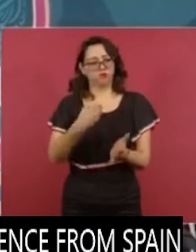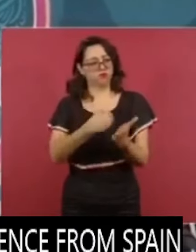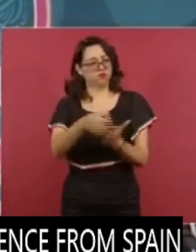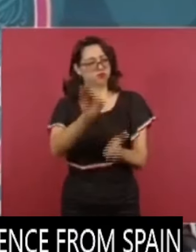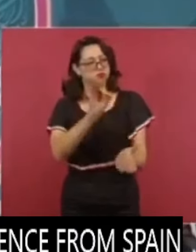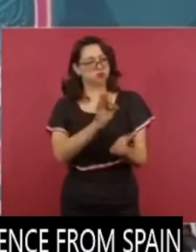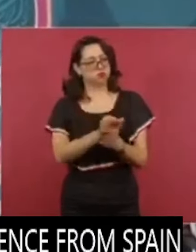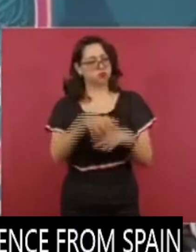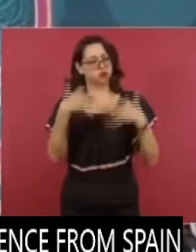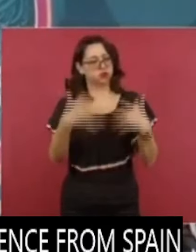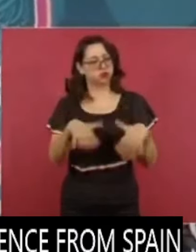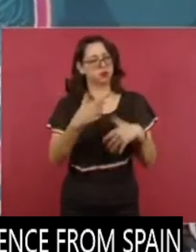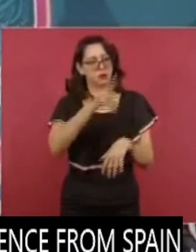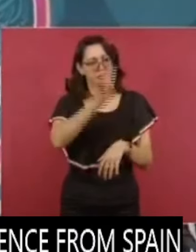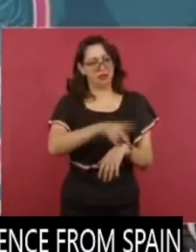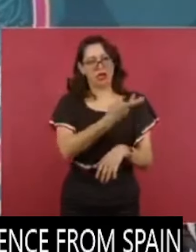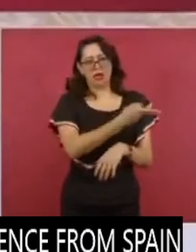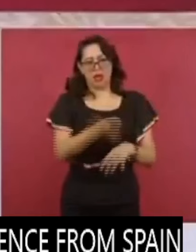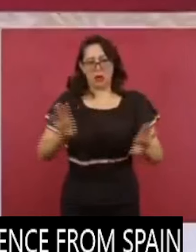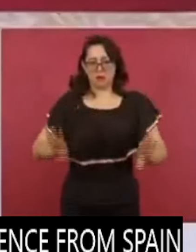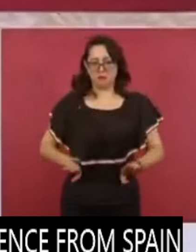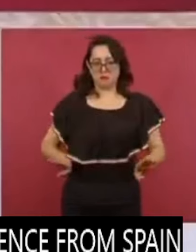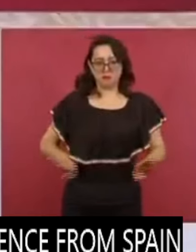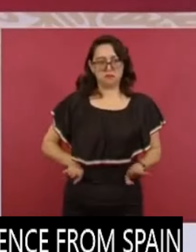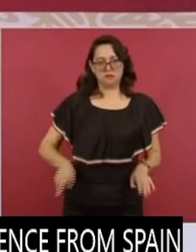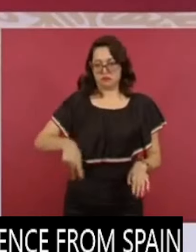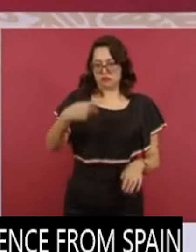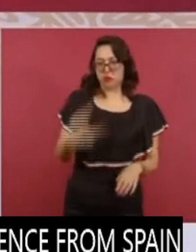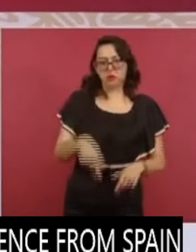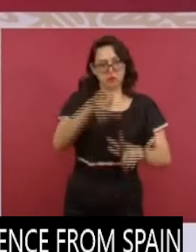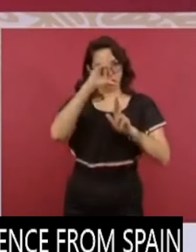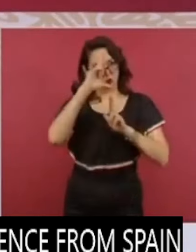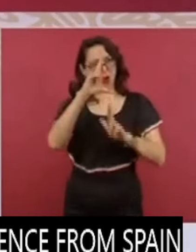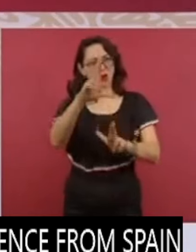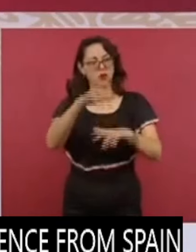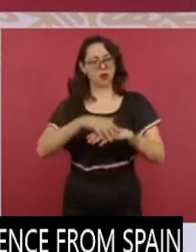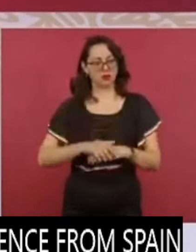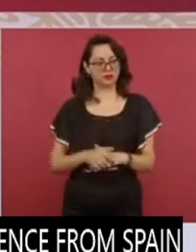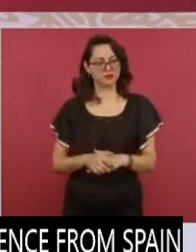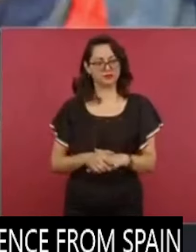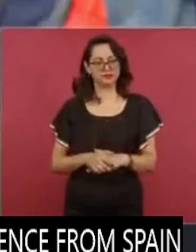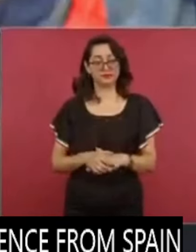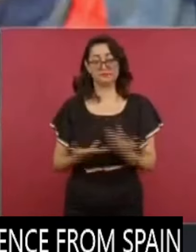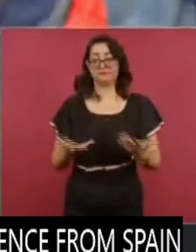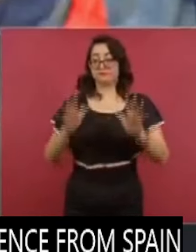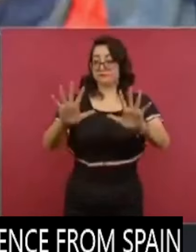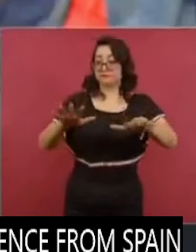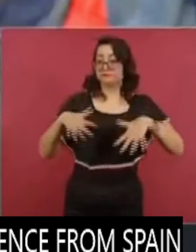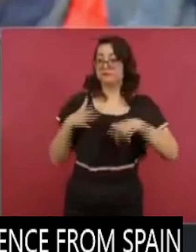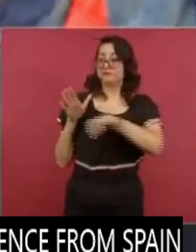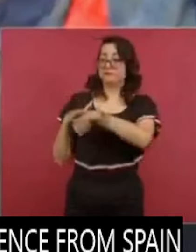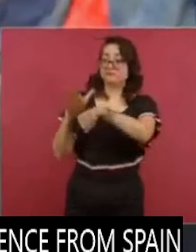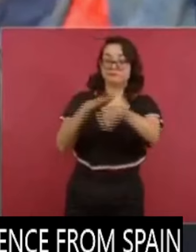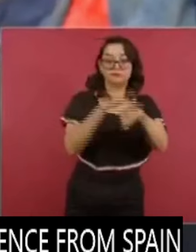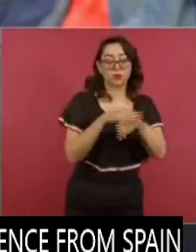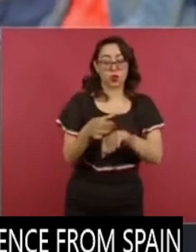Amable auditorio, las festividades patrias nos unen en nuestra diversidad